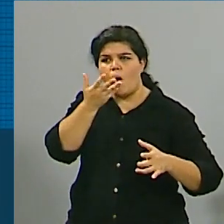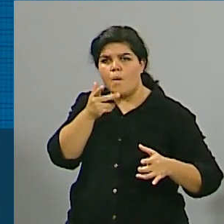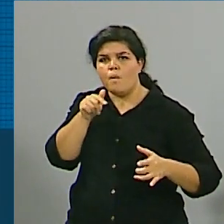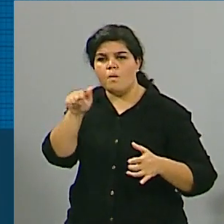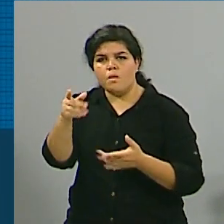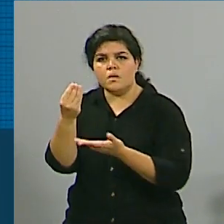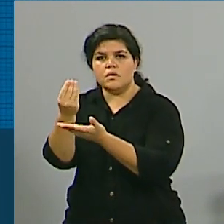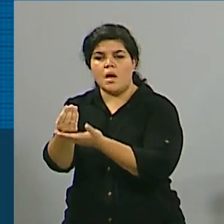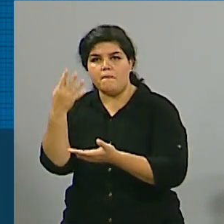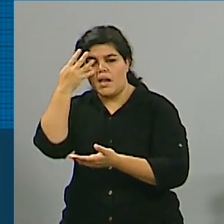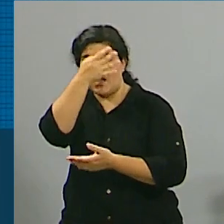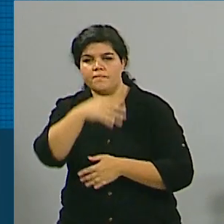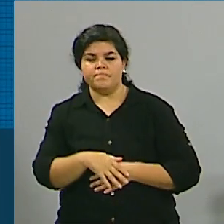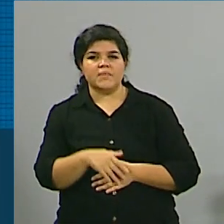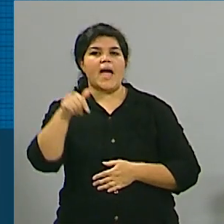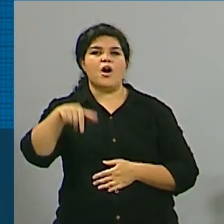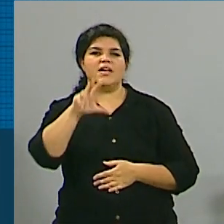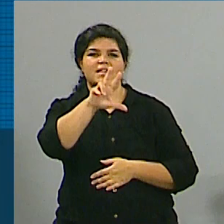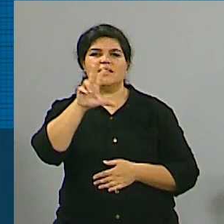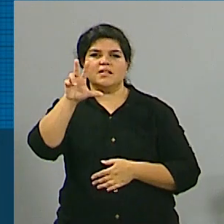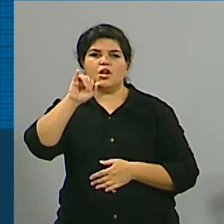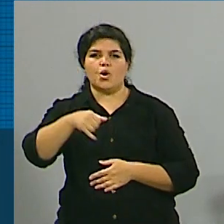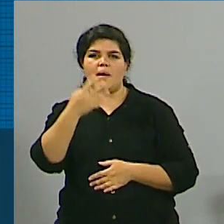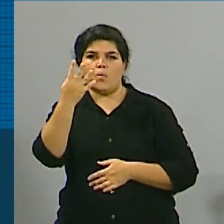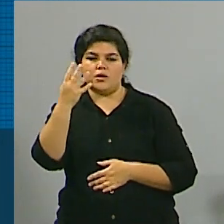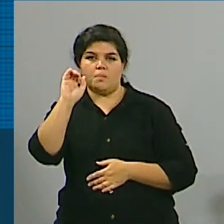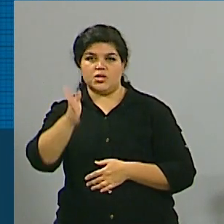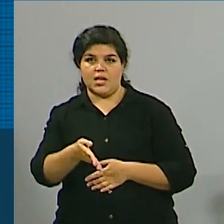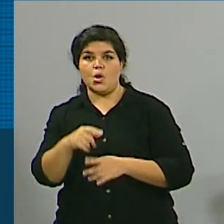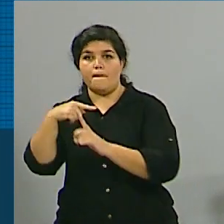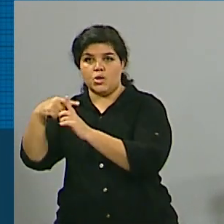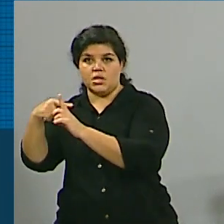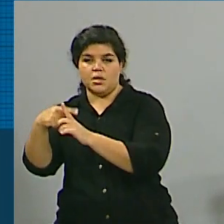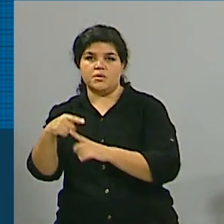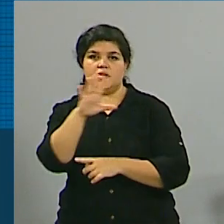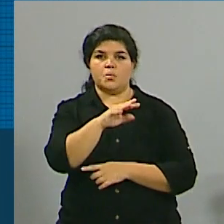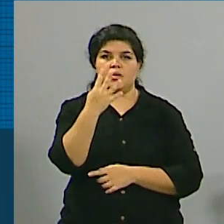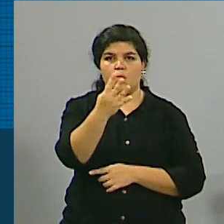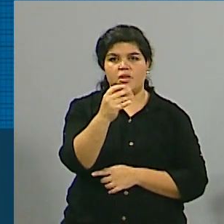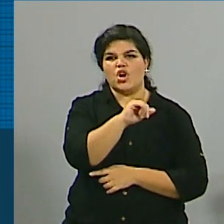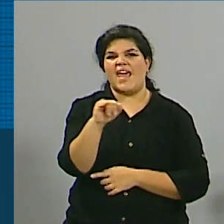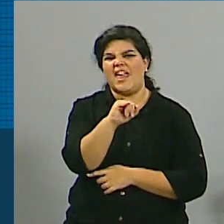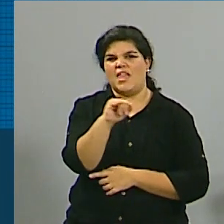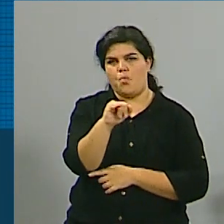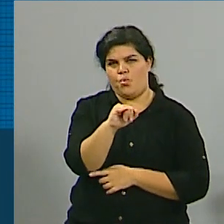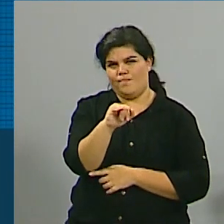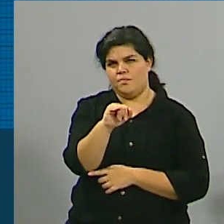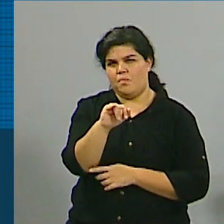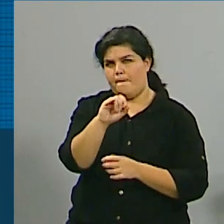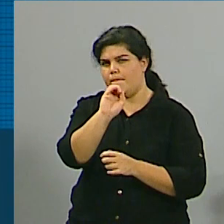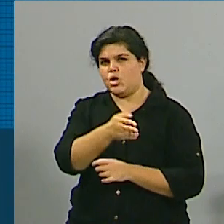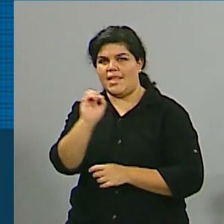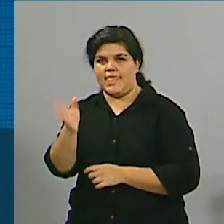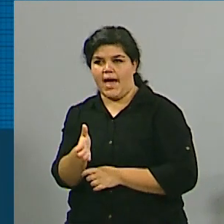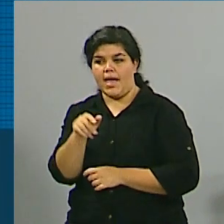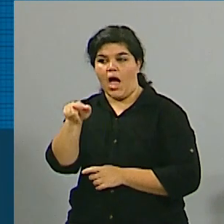tenemos en 33,4% de imagen positiva y en 54% de imagen negativa. En el cual ya